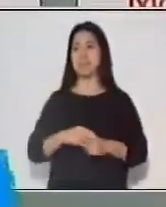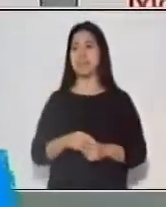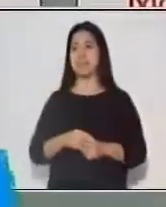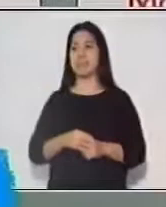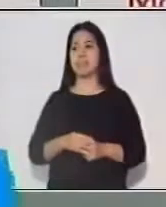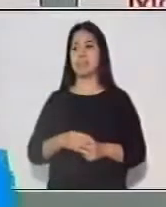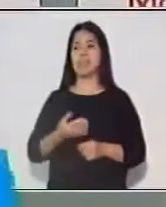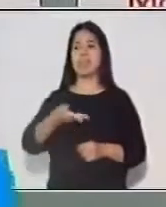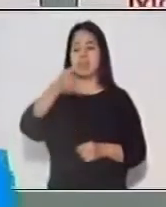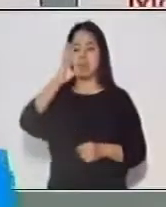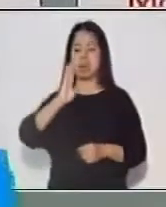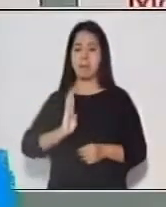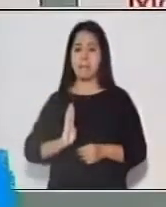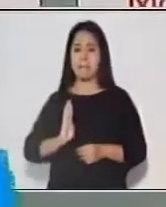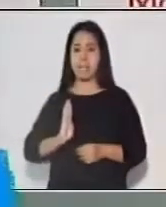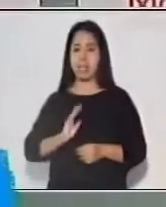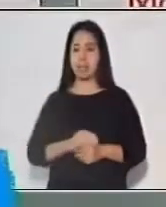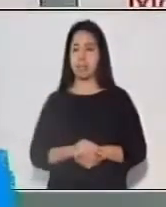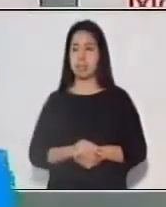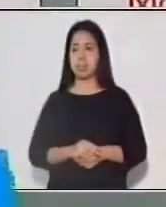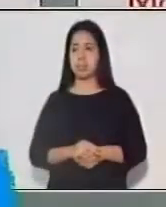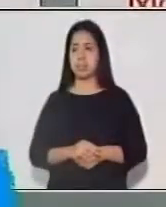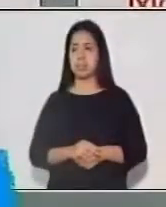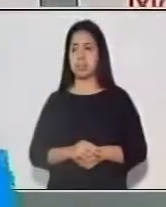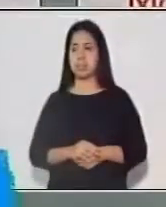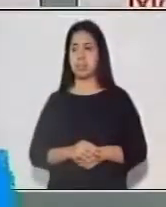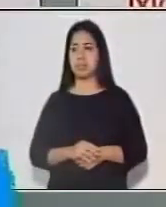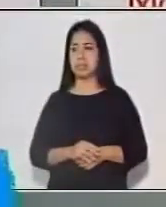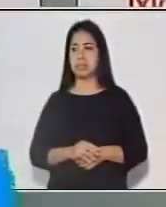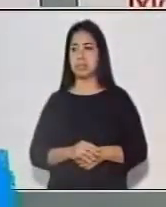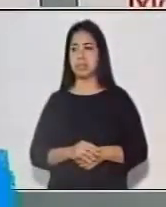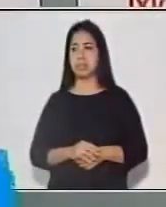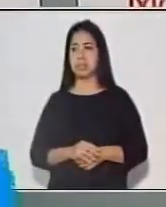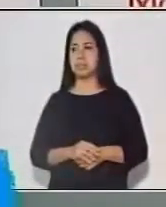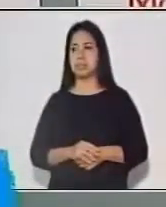llamamos B. Vamos a